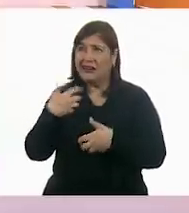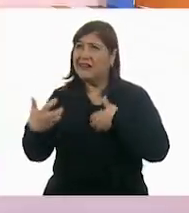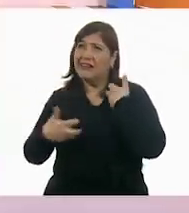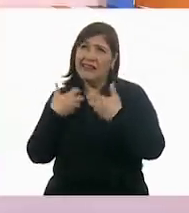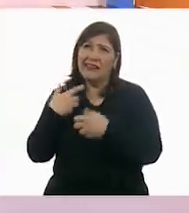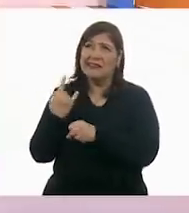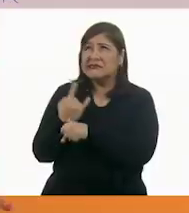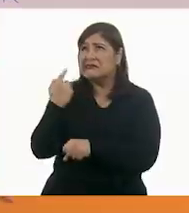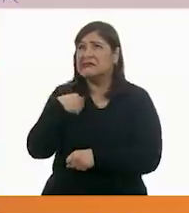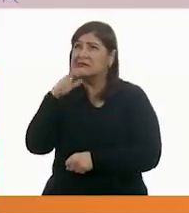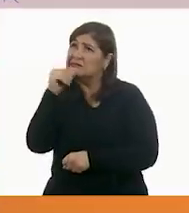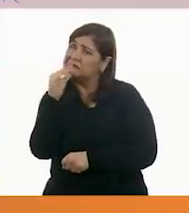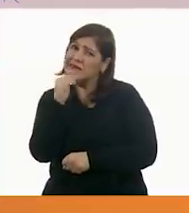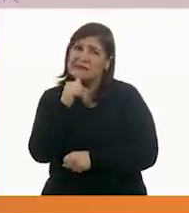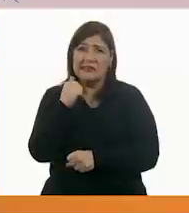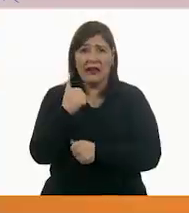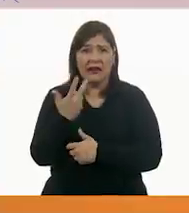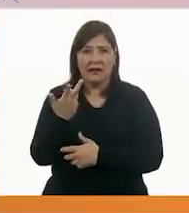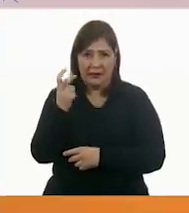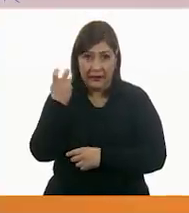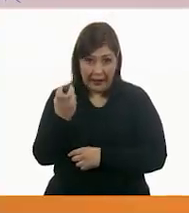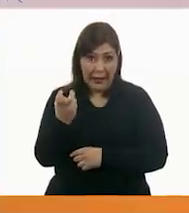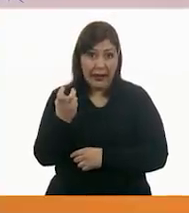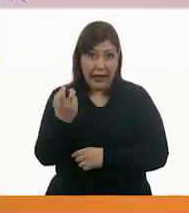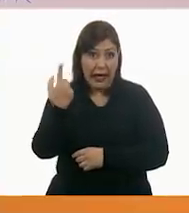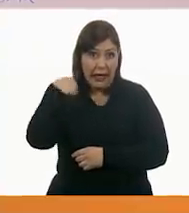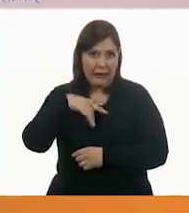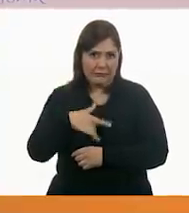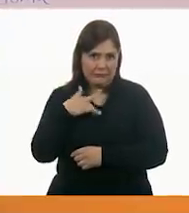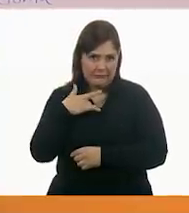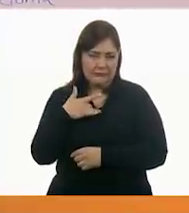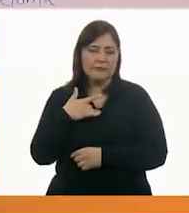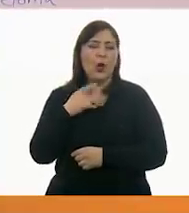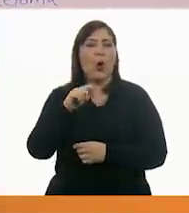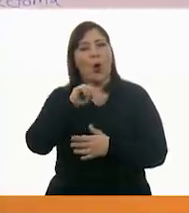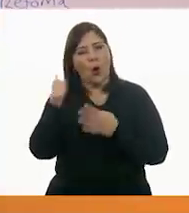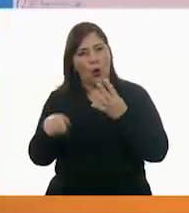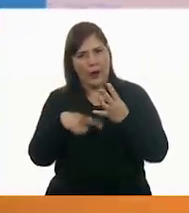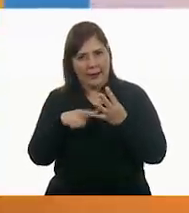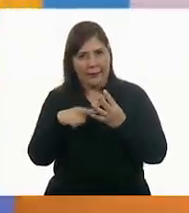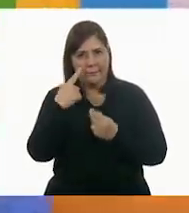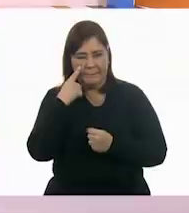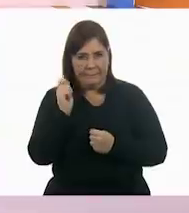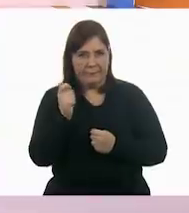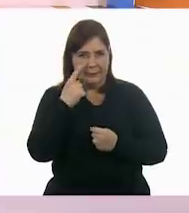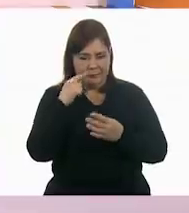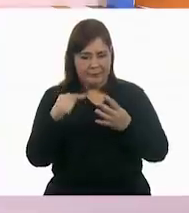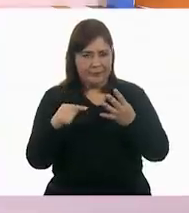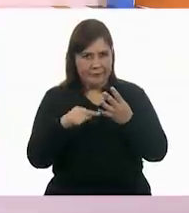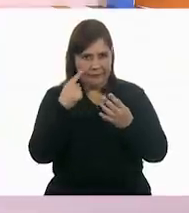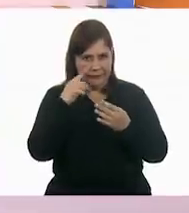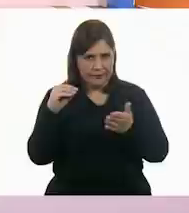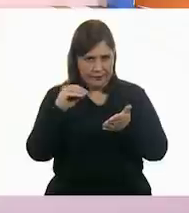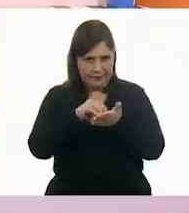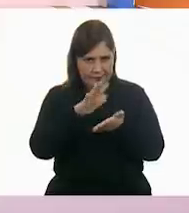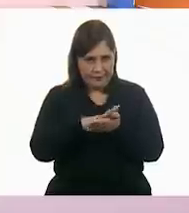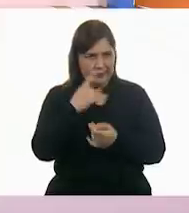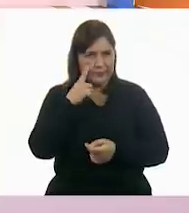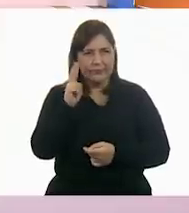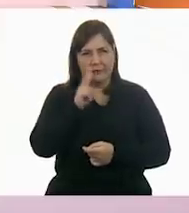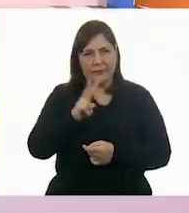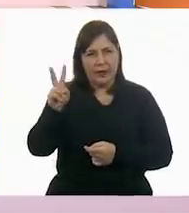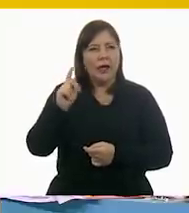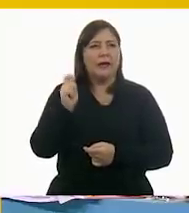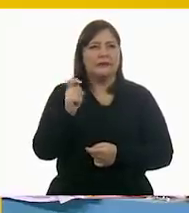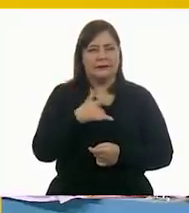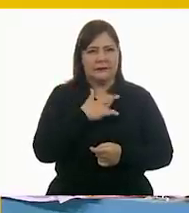desesperado, frustrada. Esa es nuestra otra técnica. Vente, vamos a ponerlas. Qué importante es poder hablar de lo que